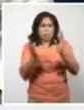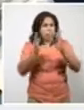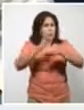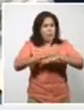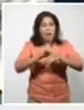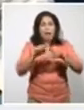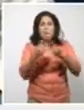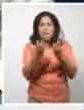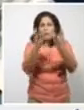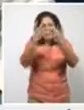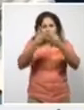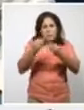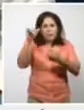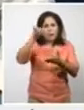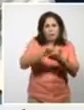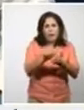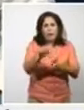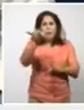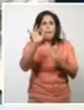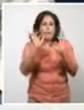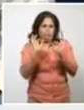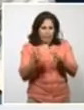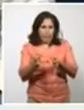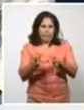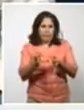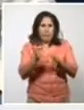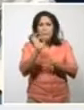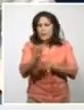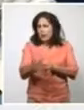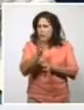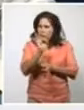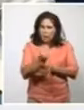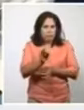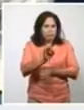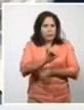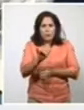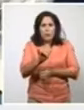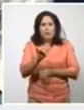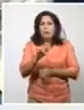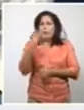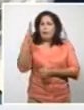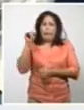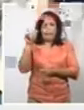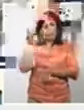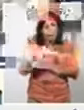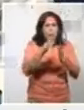cifra de personas, de emigrados, de extranjeros en Cuba: